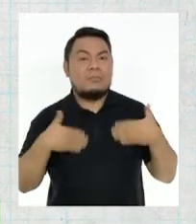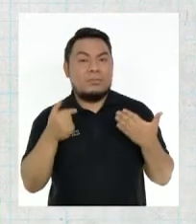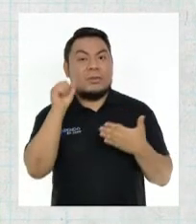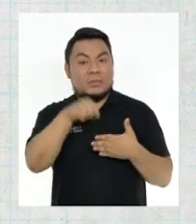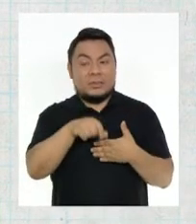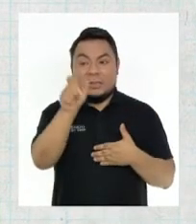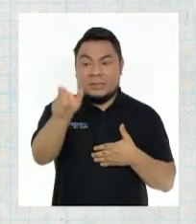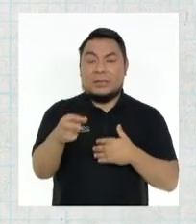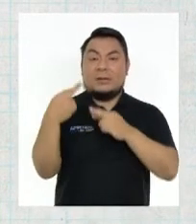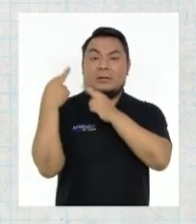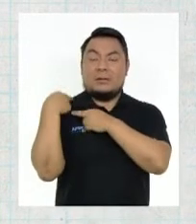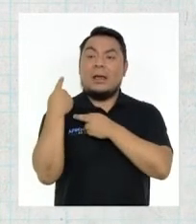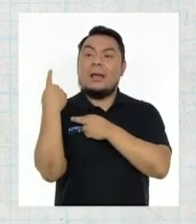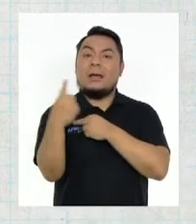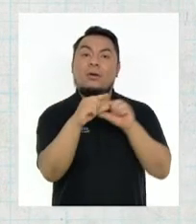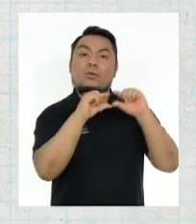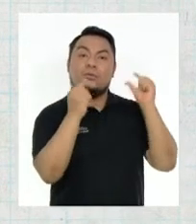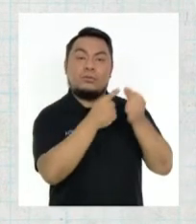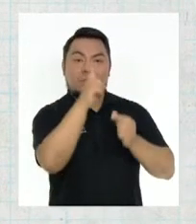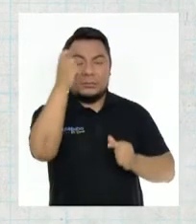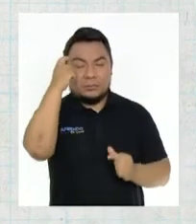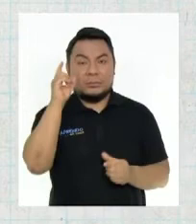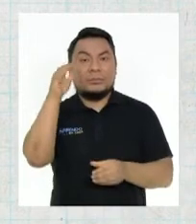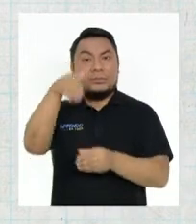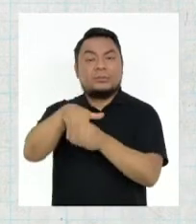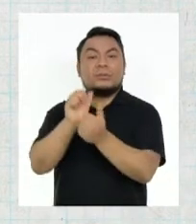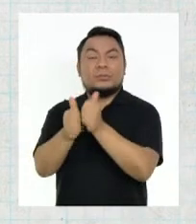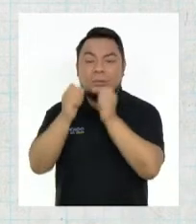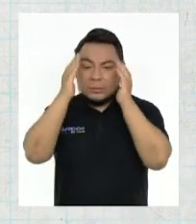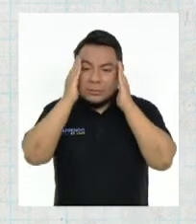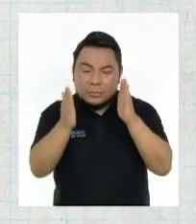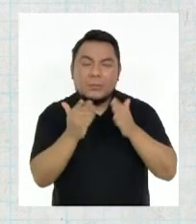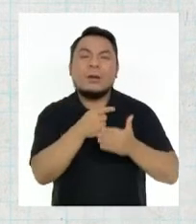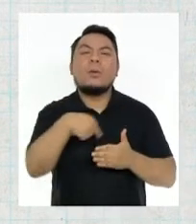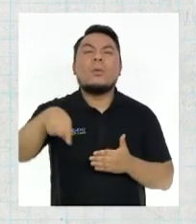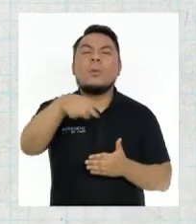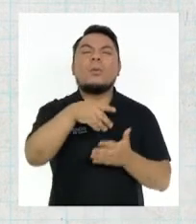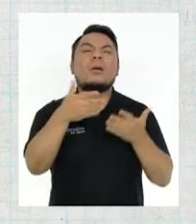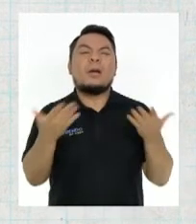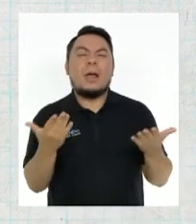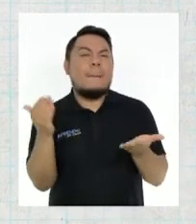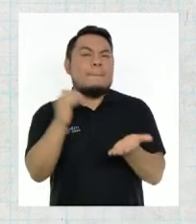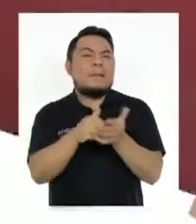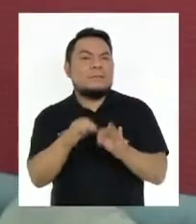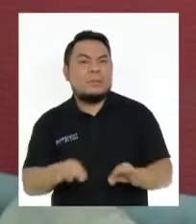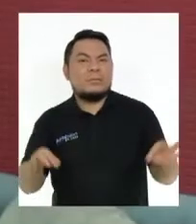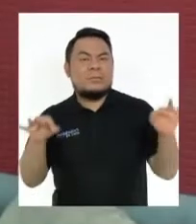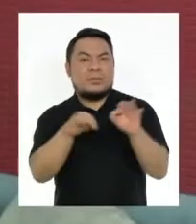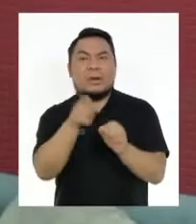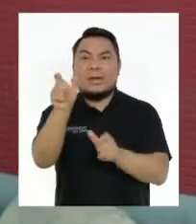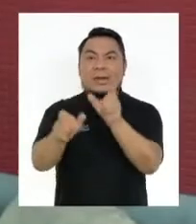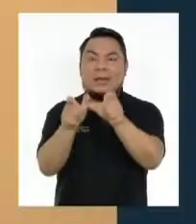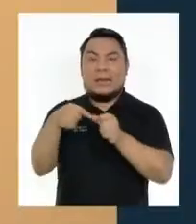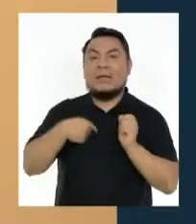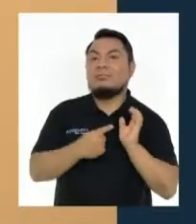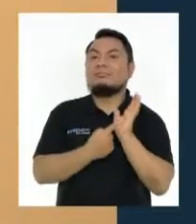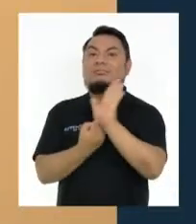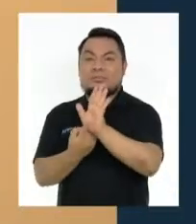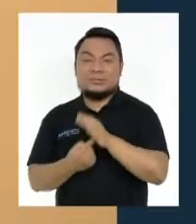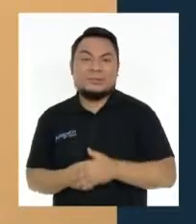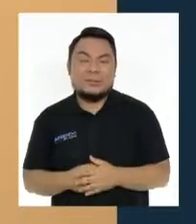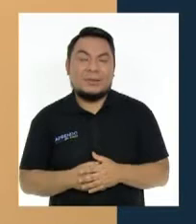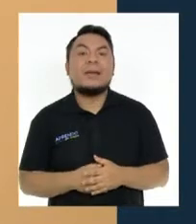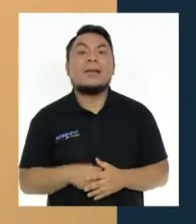los representantes de cada grupo que postula centren su atención en aquellos aspectos que tienen mayor importancia entre los electores. ¿Se